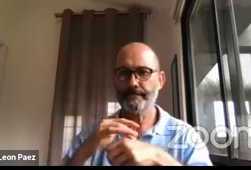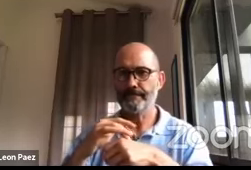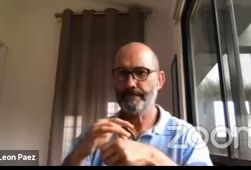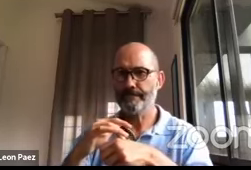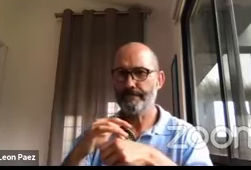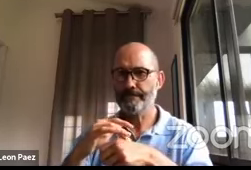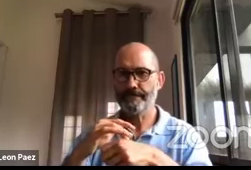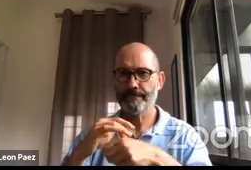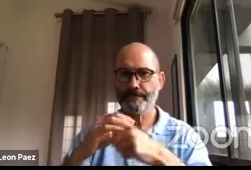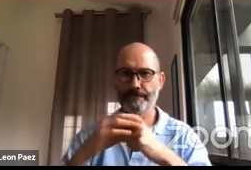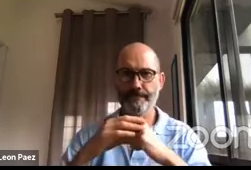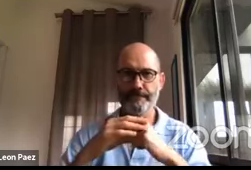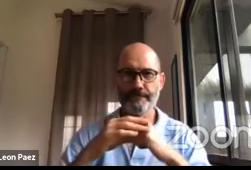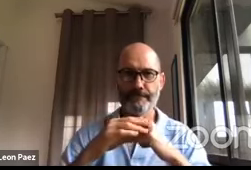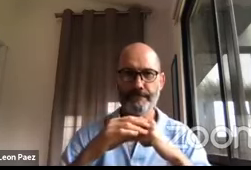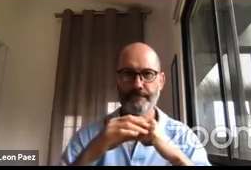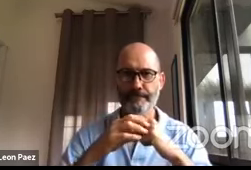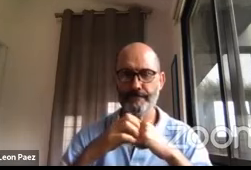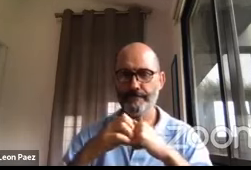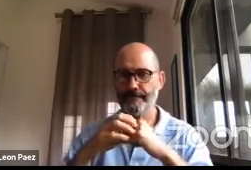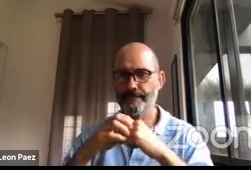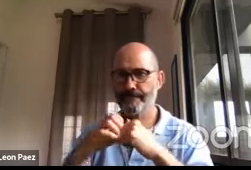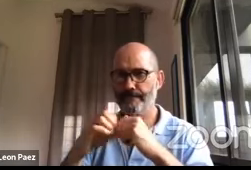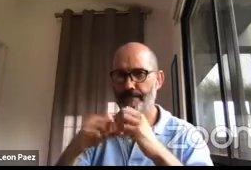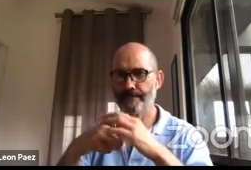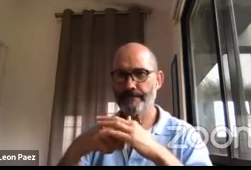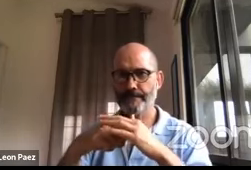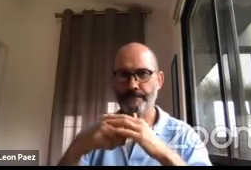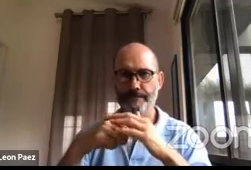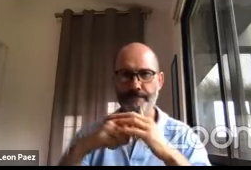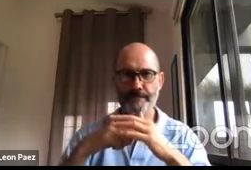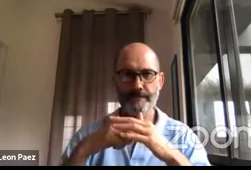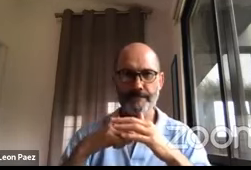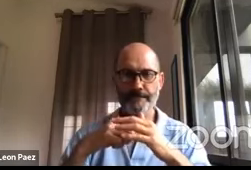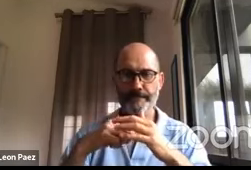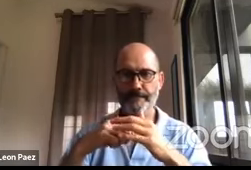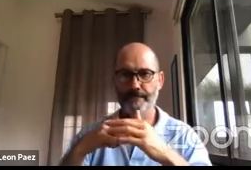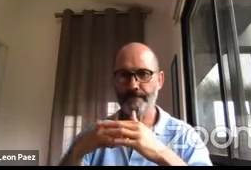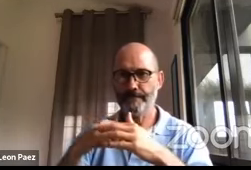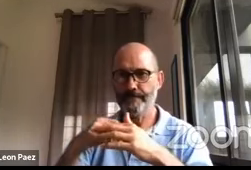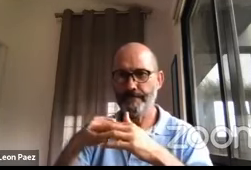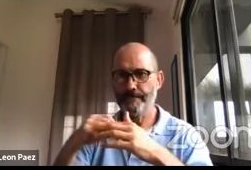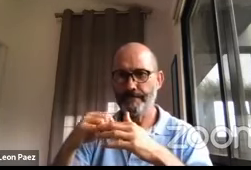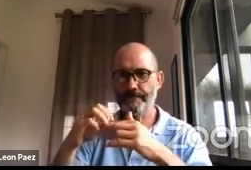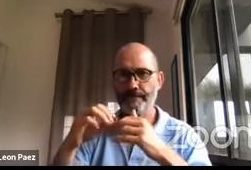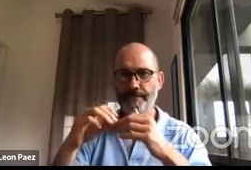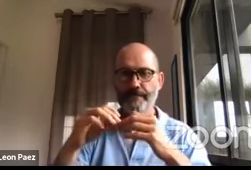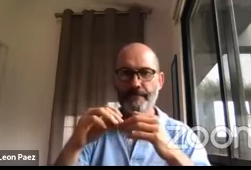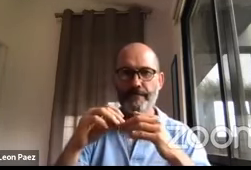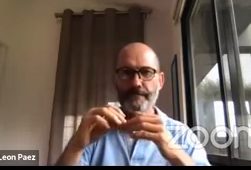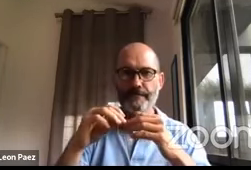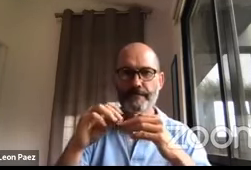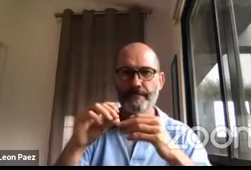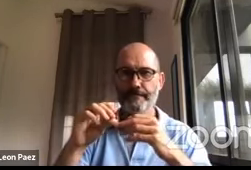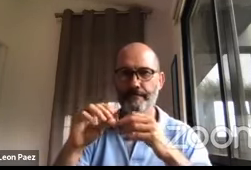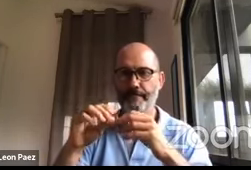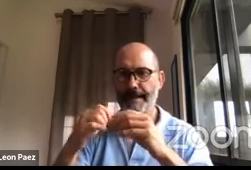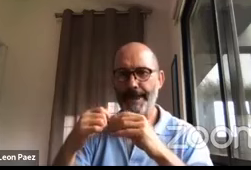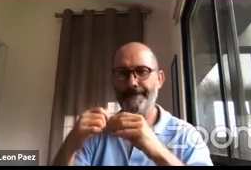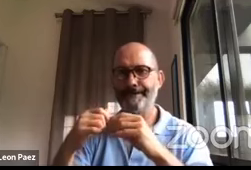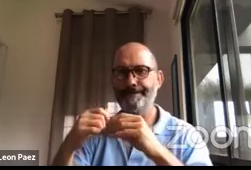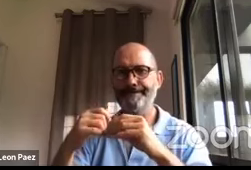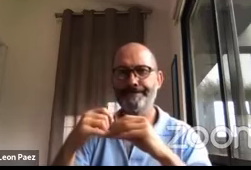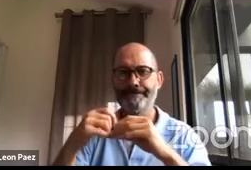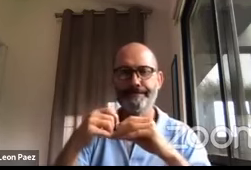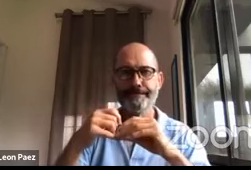ahorita hay un documental que salió hace poco este bueno pero es eso ese sobre arte esté sobre casa tierra